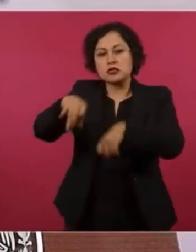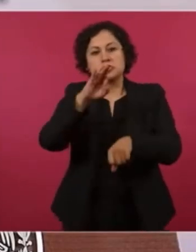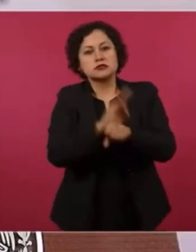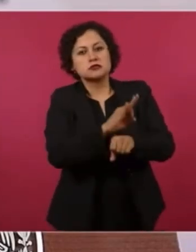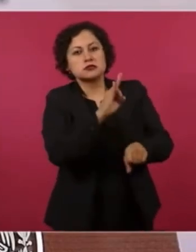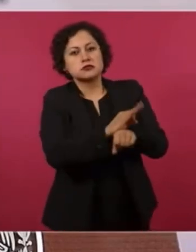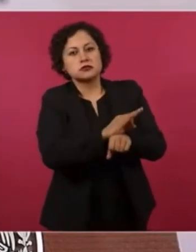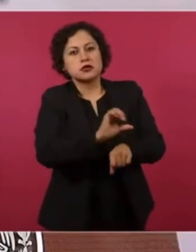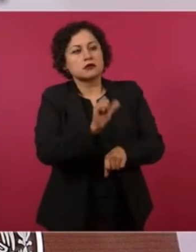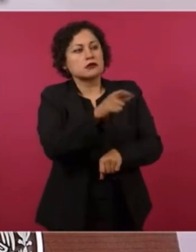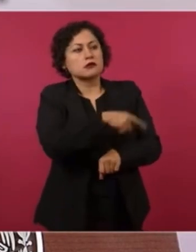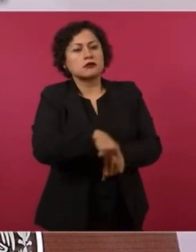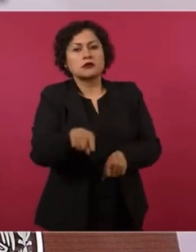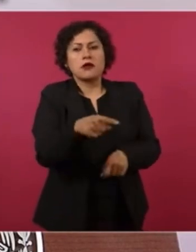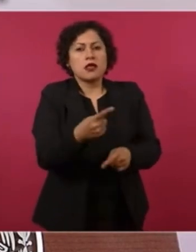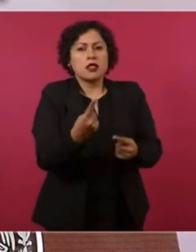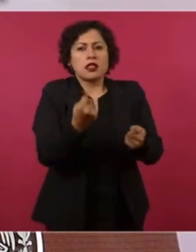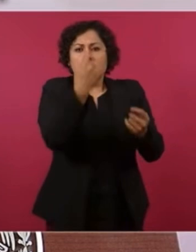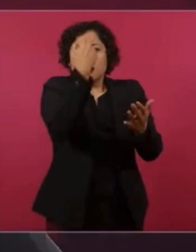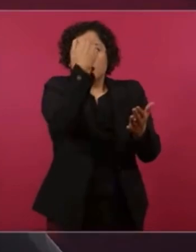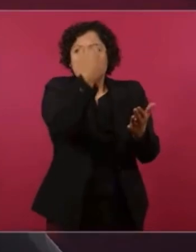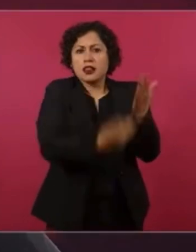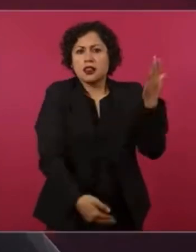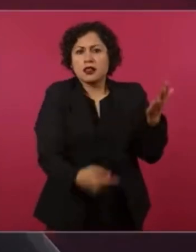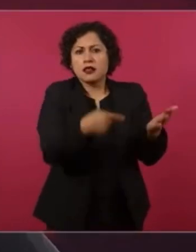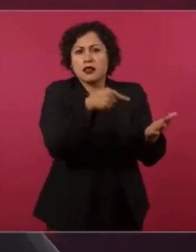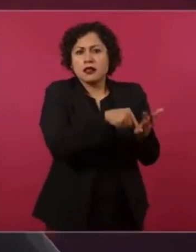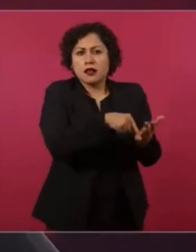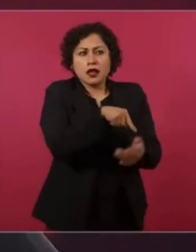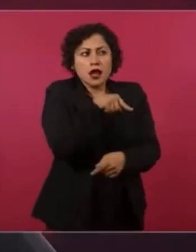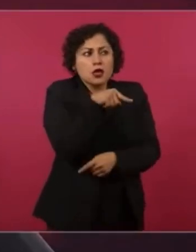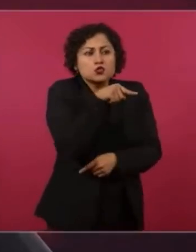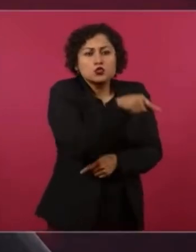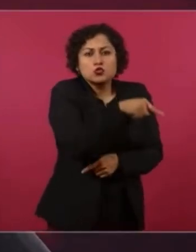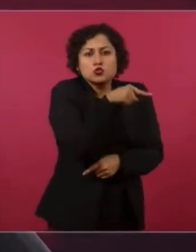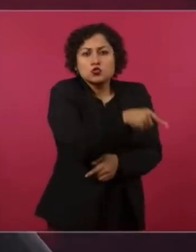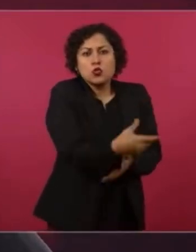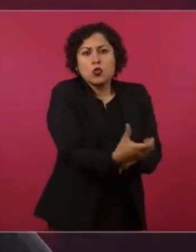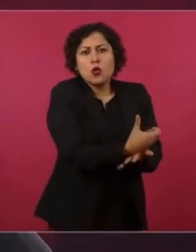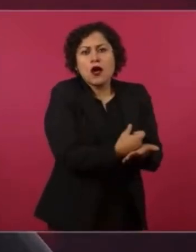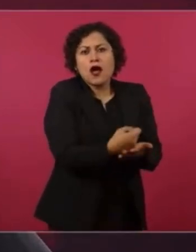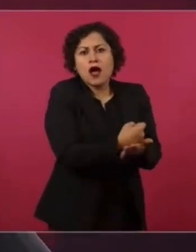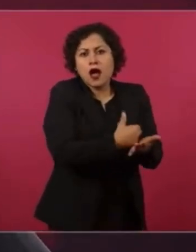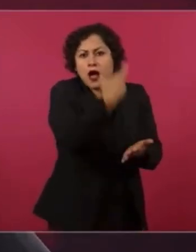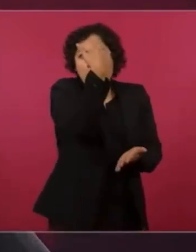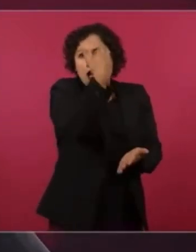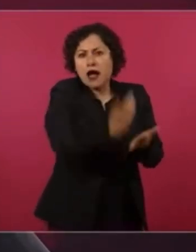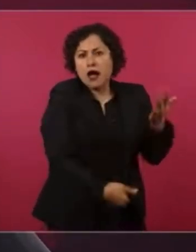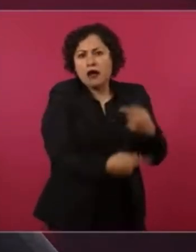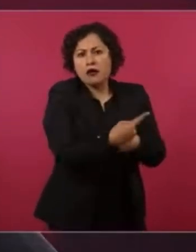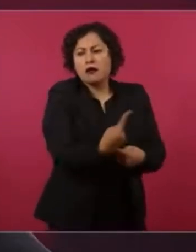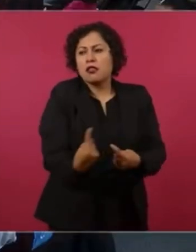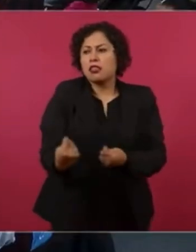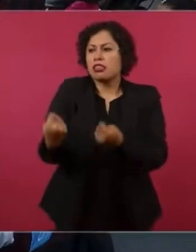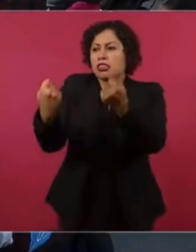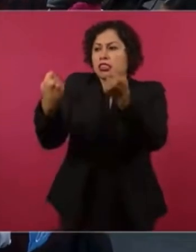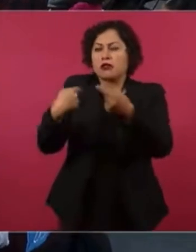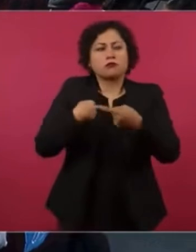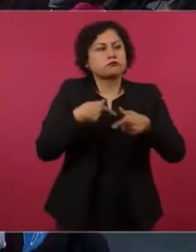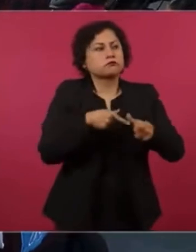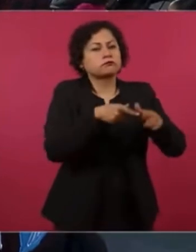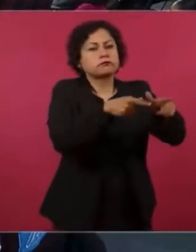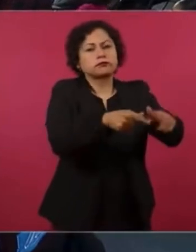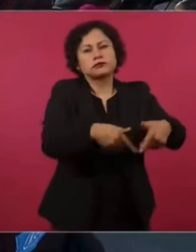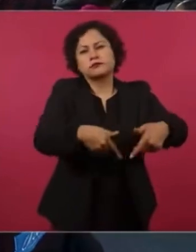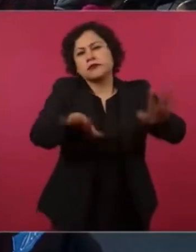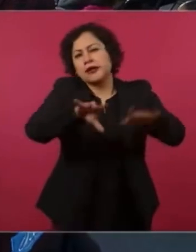paso con dinero producto del delito. Bueno, hablaremos de esto más. Y no es